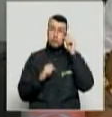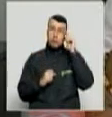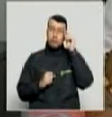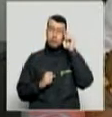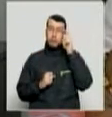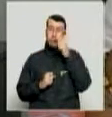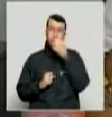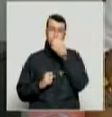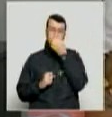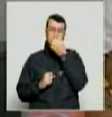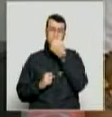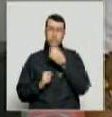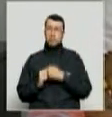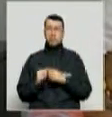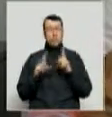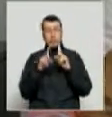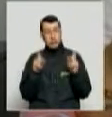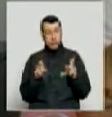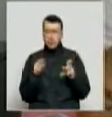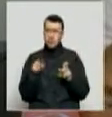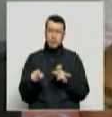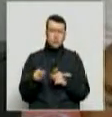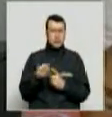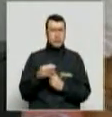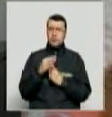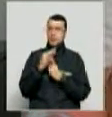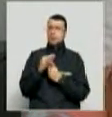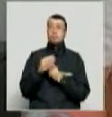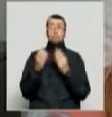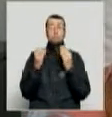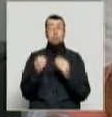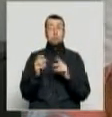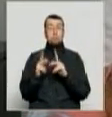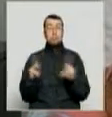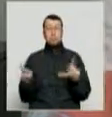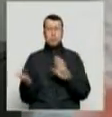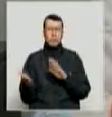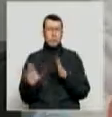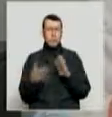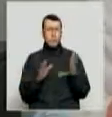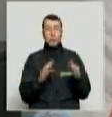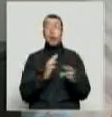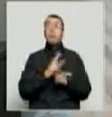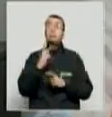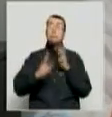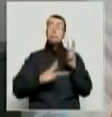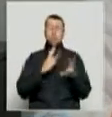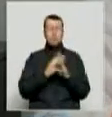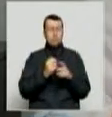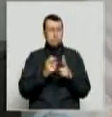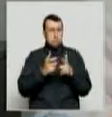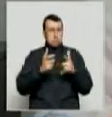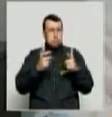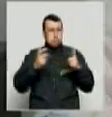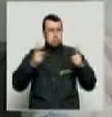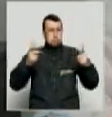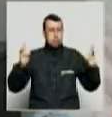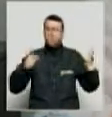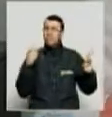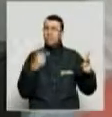que es la principal causa de muerte en el mundo y tiene que ver con la enfermedad